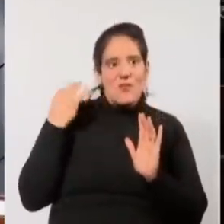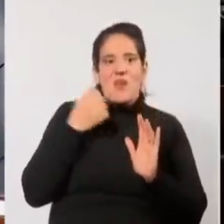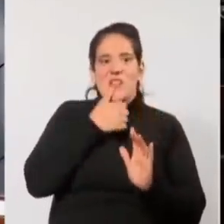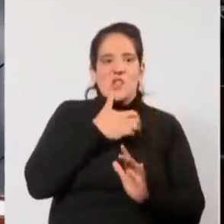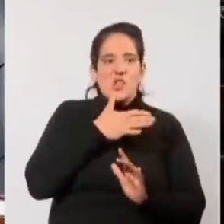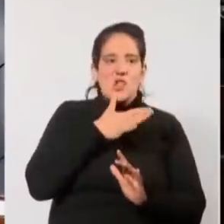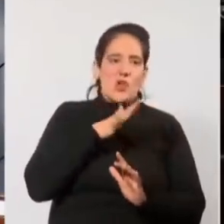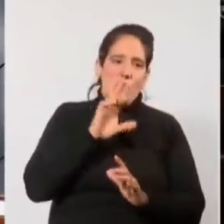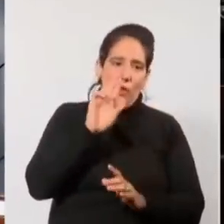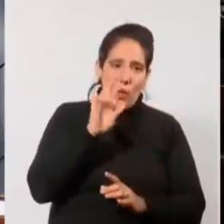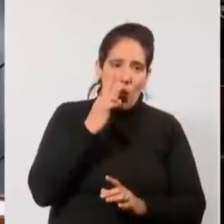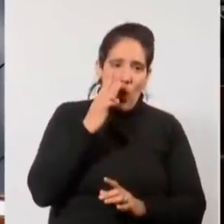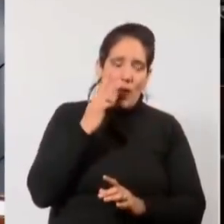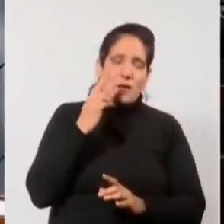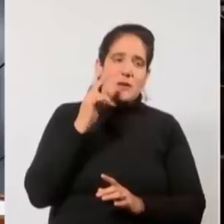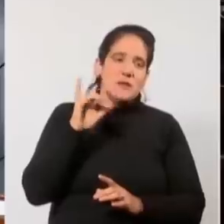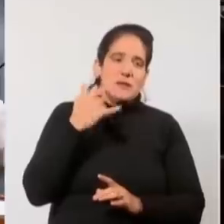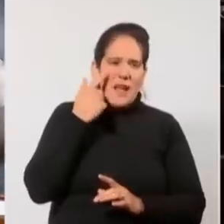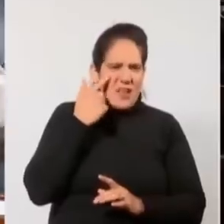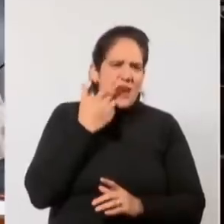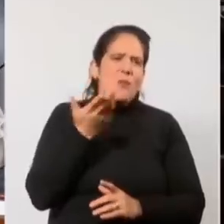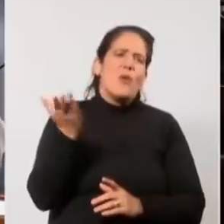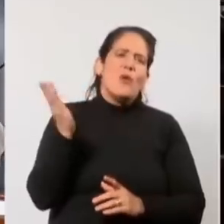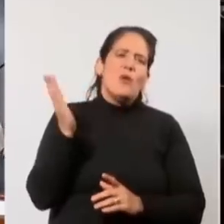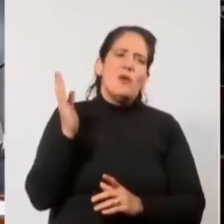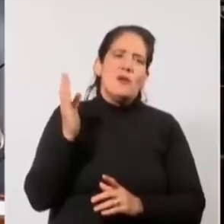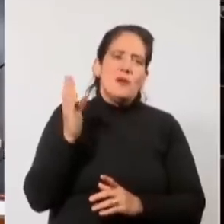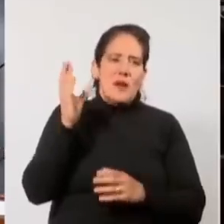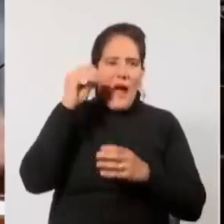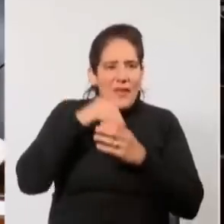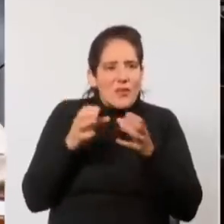una cantidad de hechos. En la fuerza